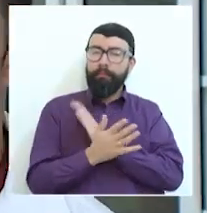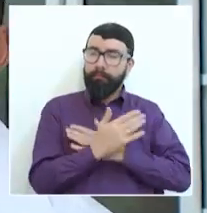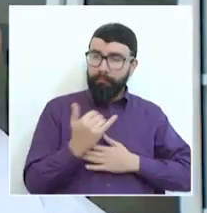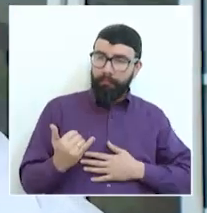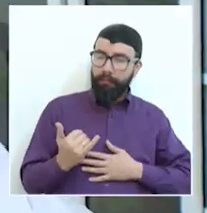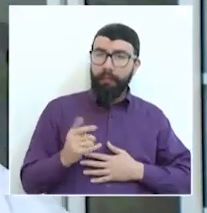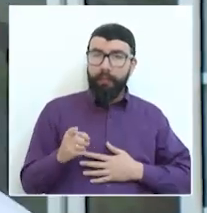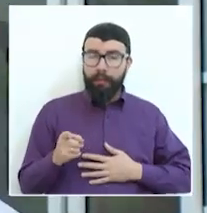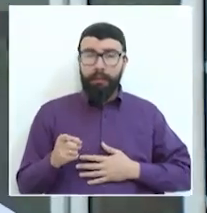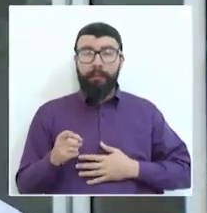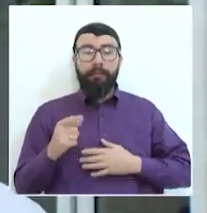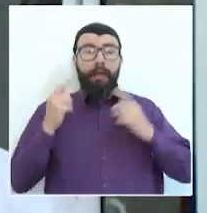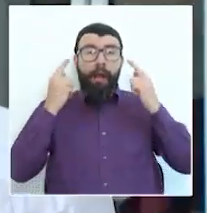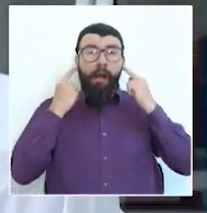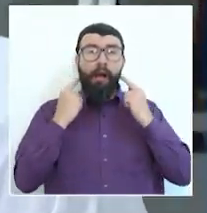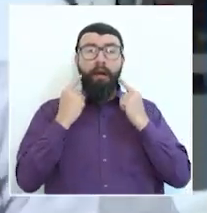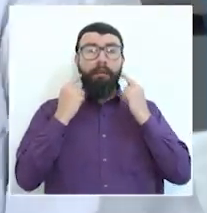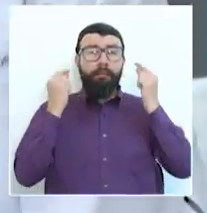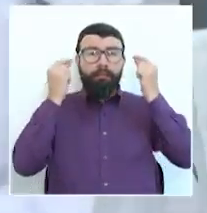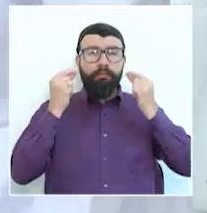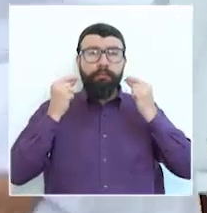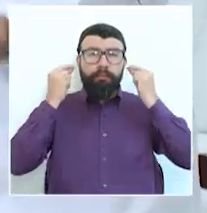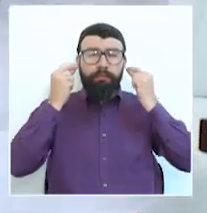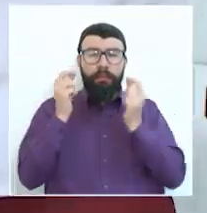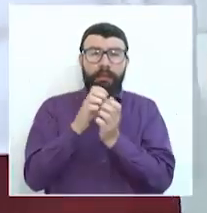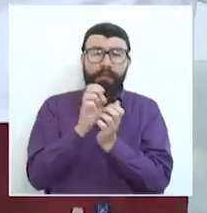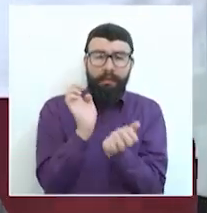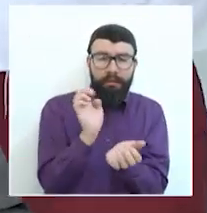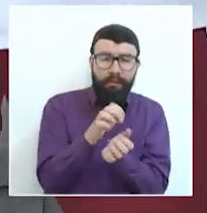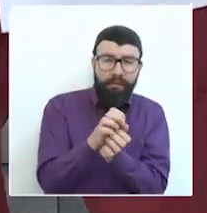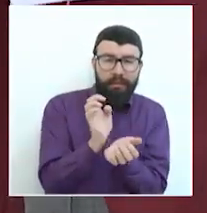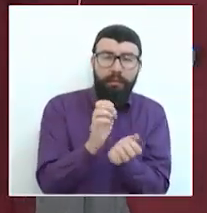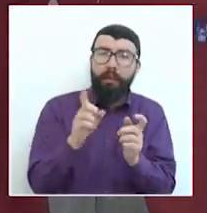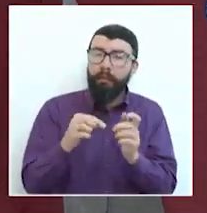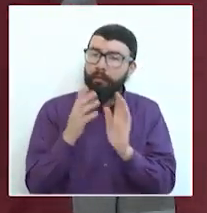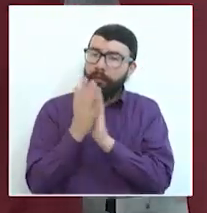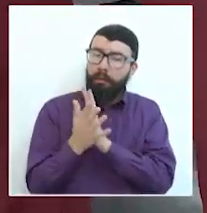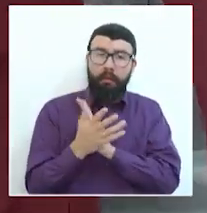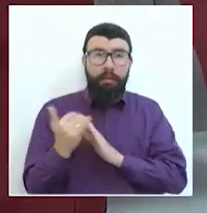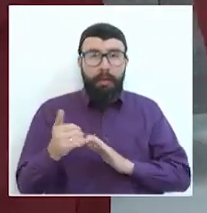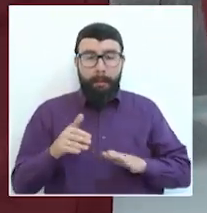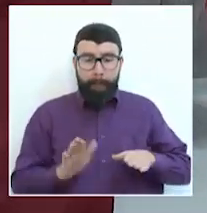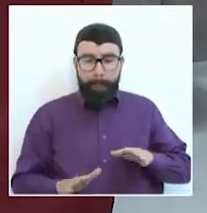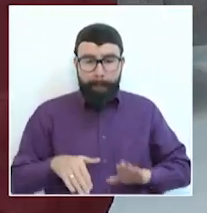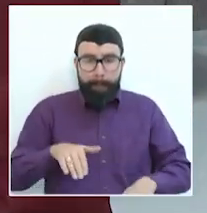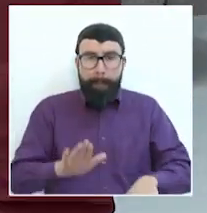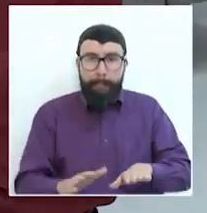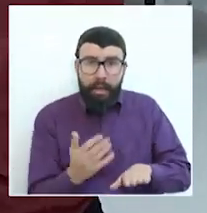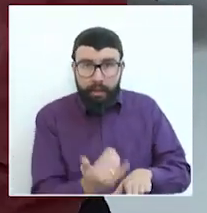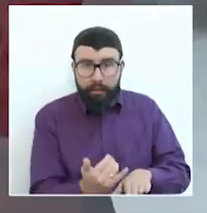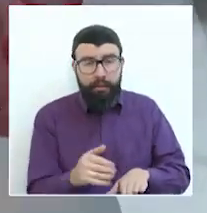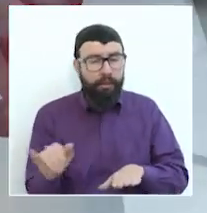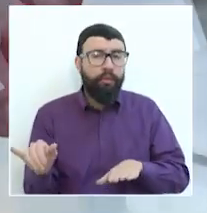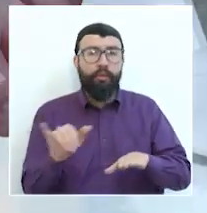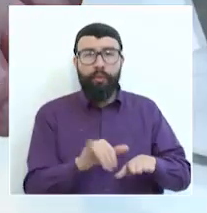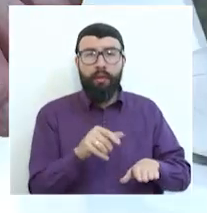articulación temporomandibular, pero también tenemos que hablar del pie, porque es que el pie es la llave del cuerpo, y mediante